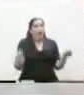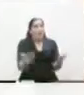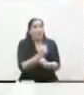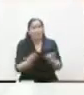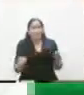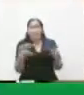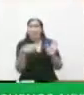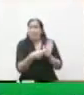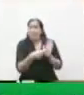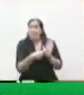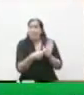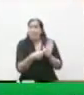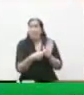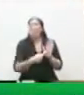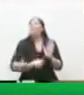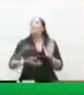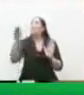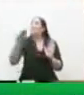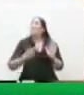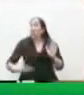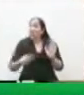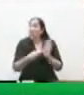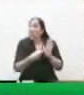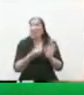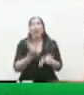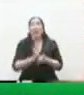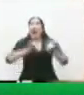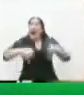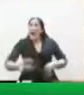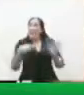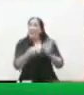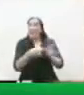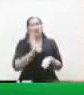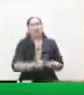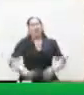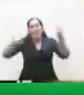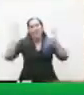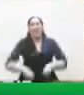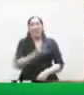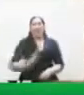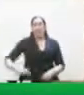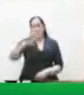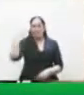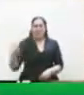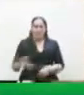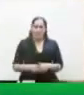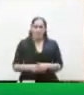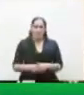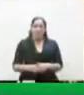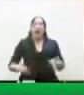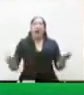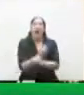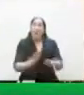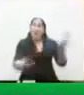señora Presidente, es admitir lisa y llanamente el fracaso del Estado. Legalizar